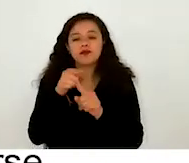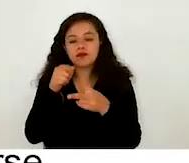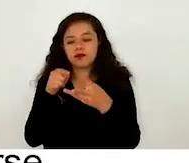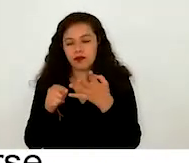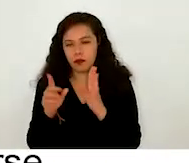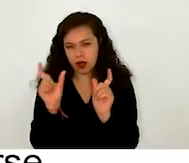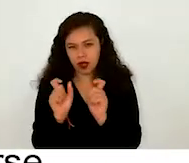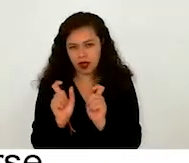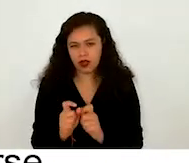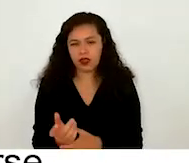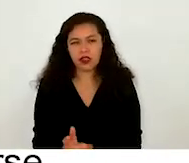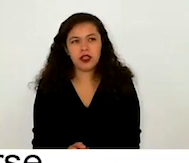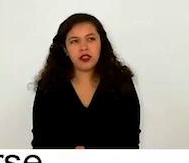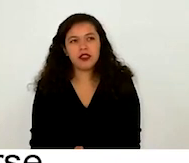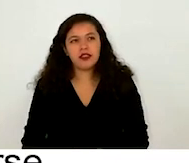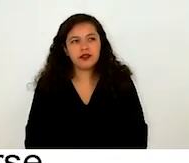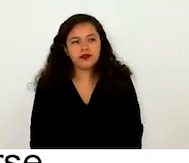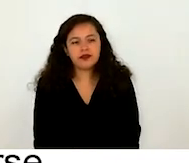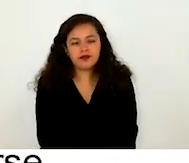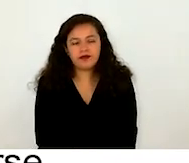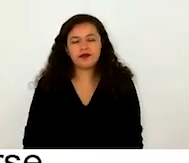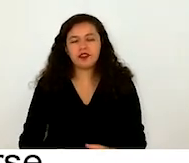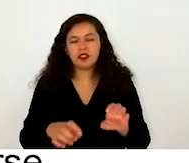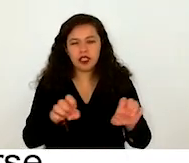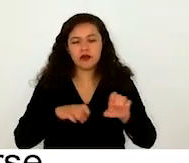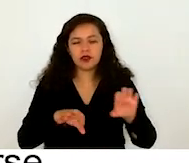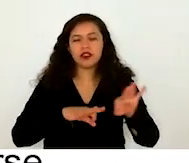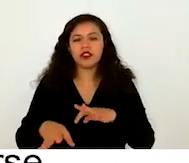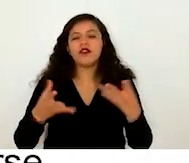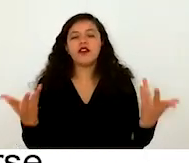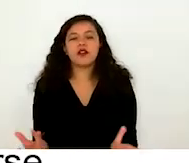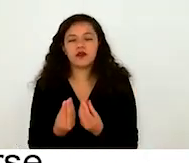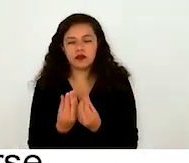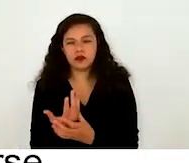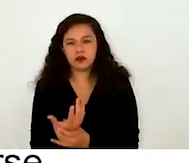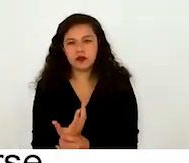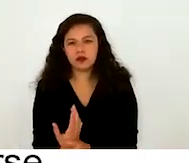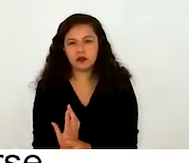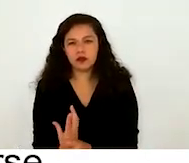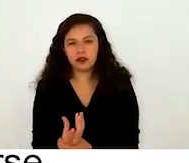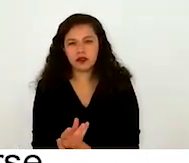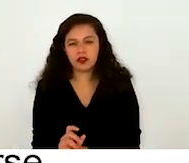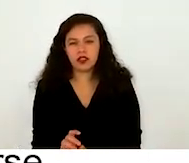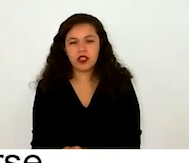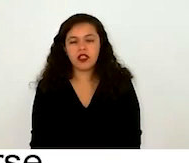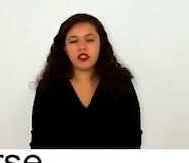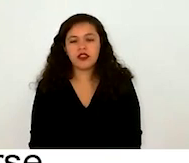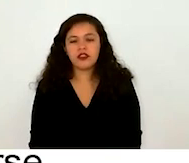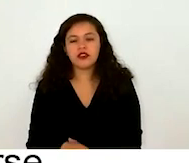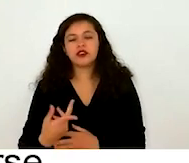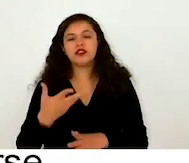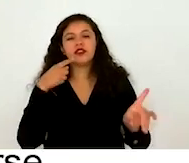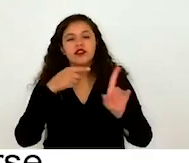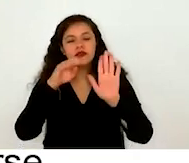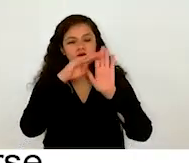se cumplen gracias a los equipos de trabajo si los otros objetivos no están bien estructurados